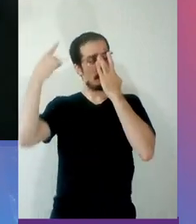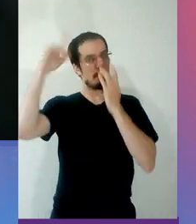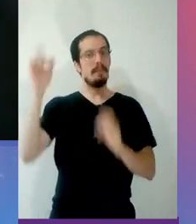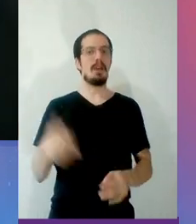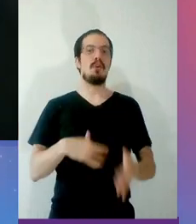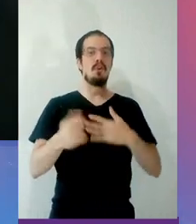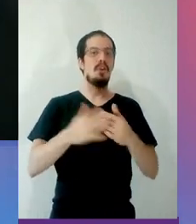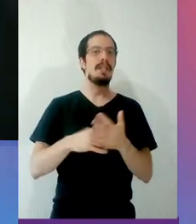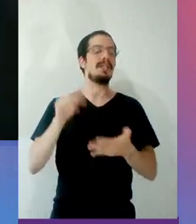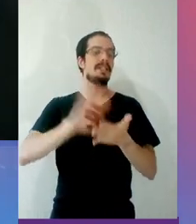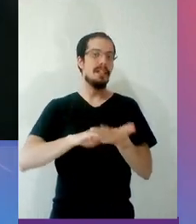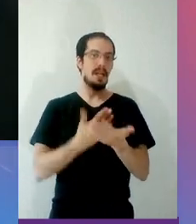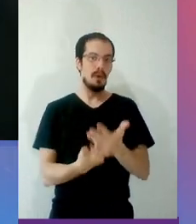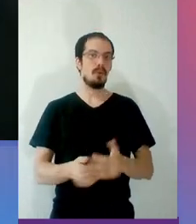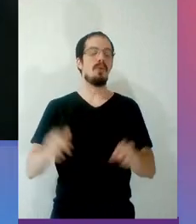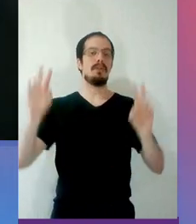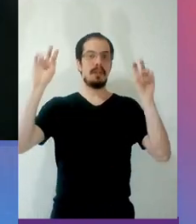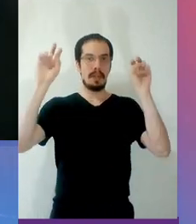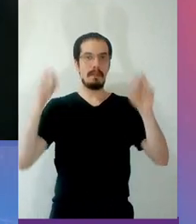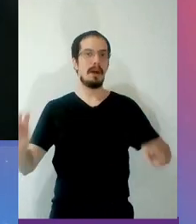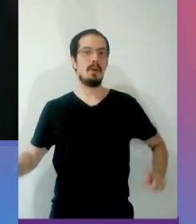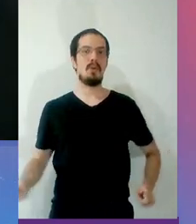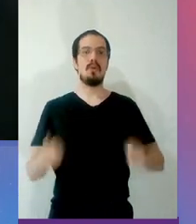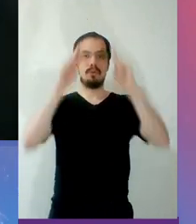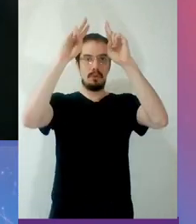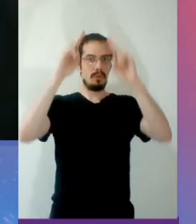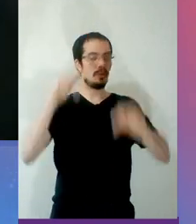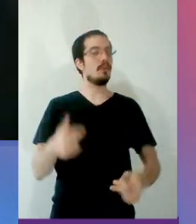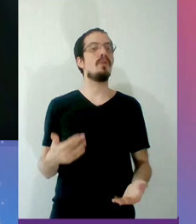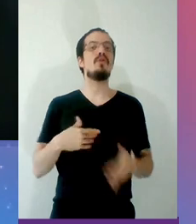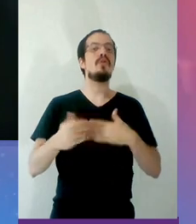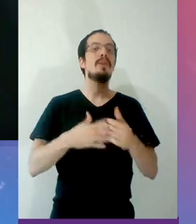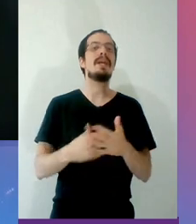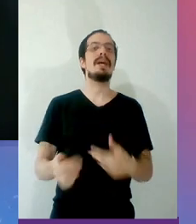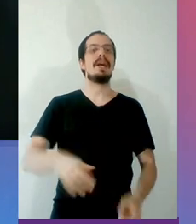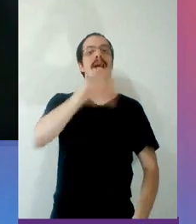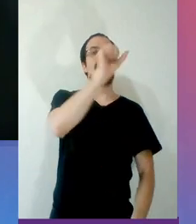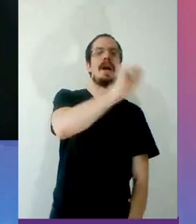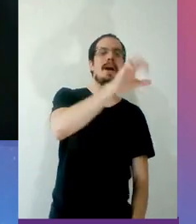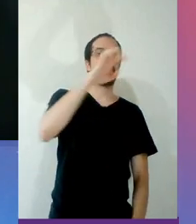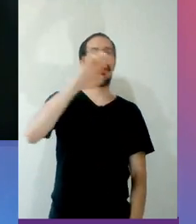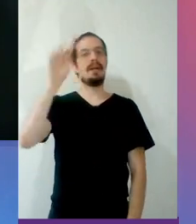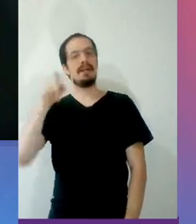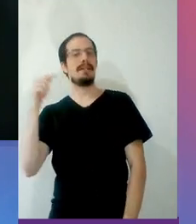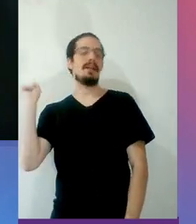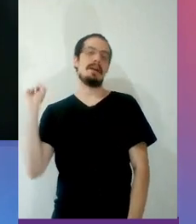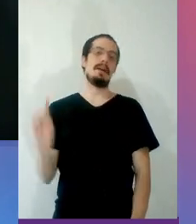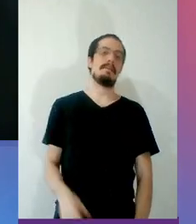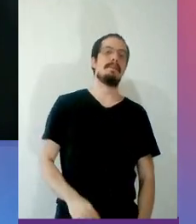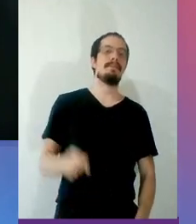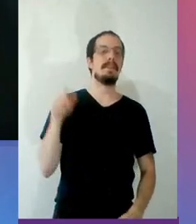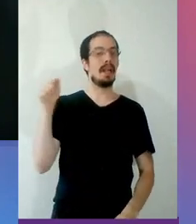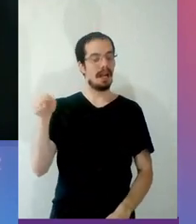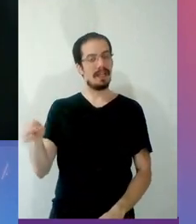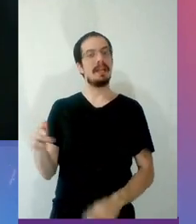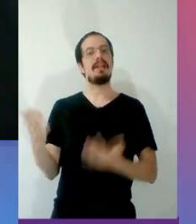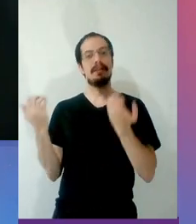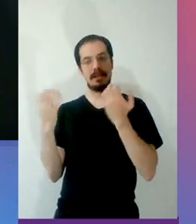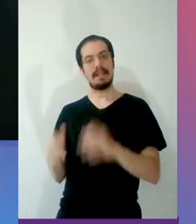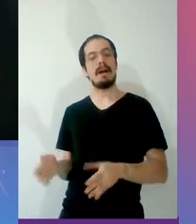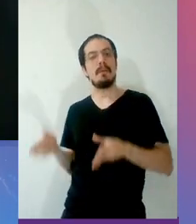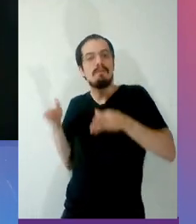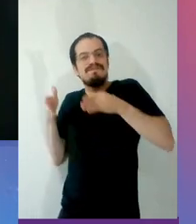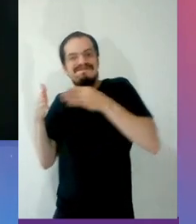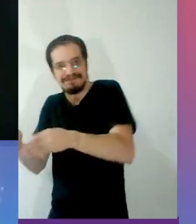de esta es en el nivel comunitario, con la gente, y ahí está la atención primaria, y creo que ahí vamos a tener que poner fichas importantes para